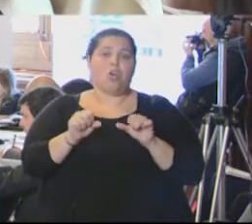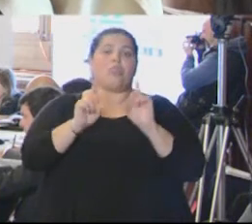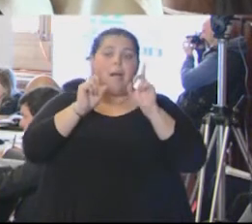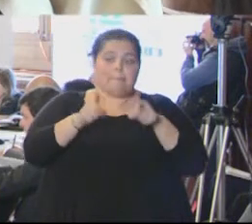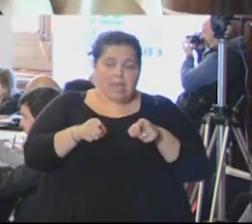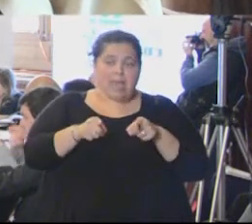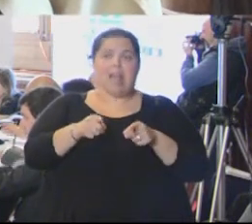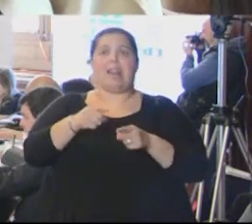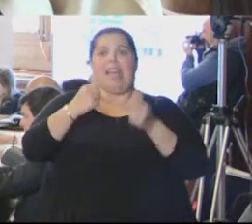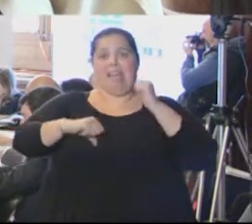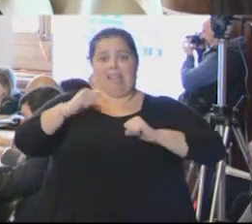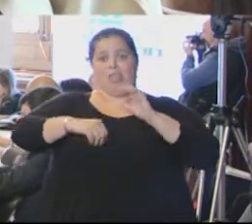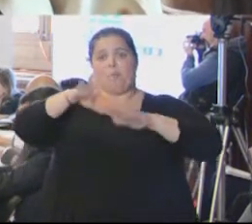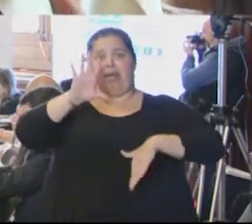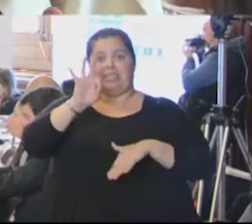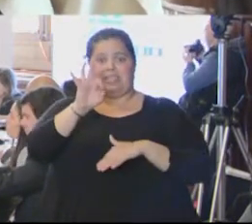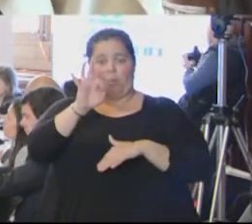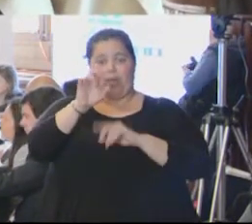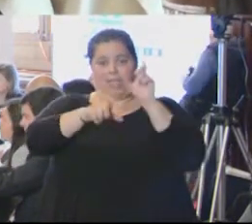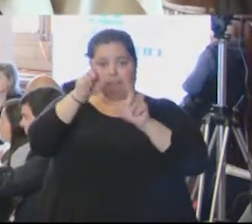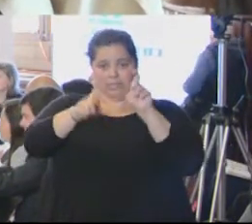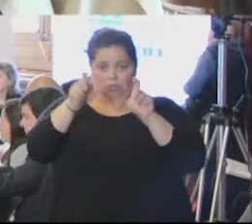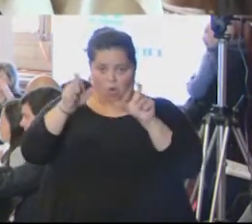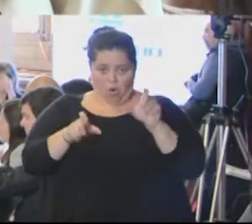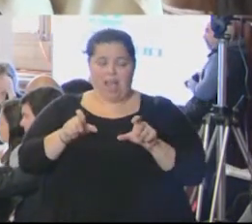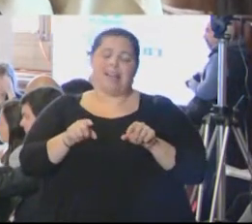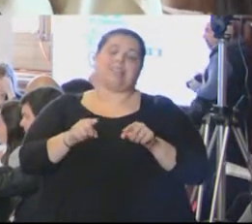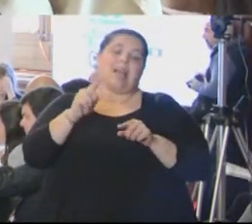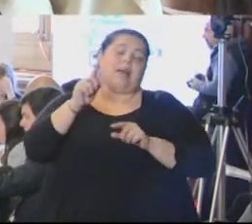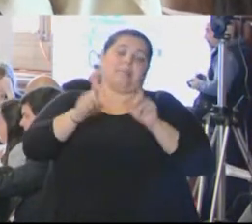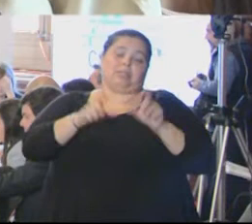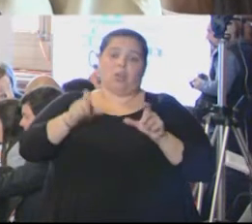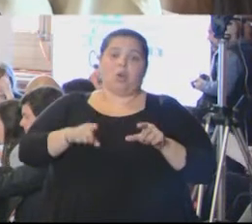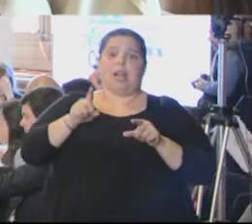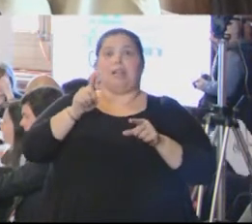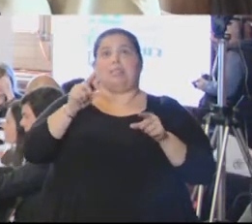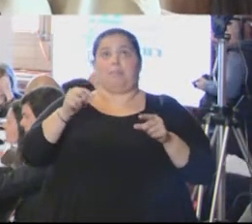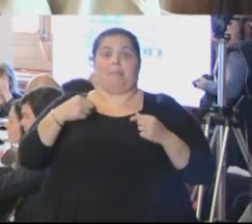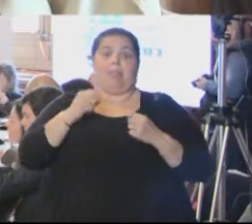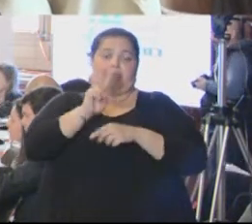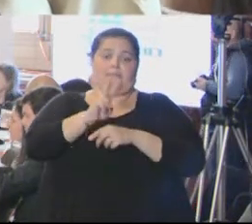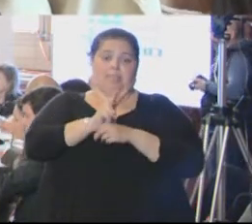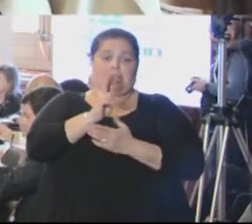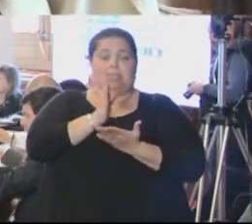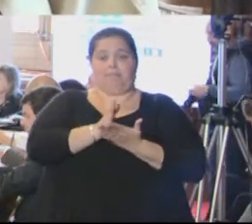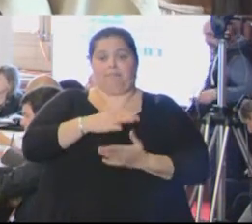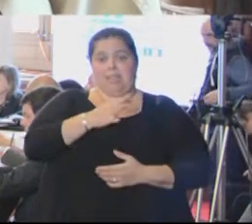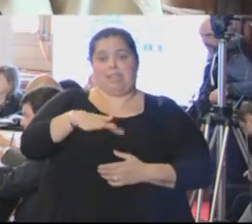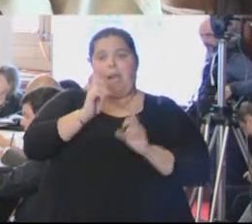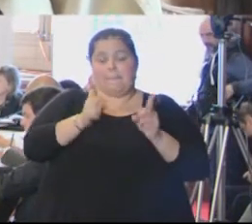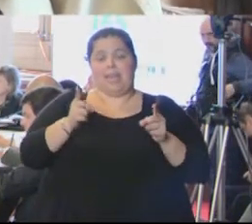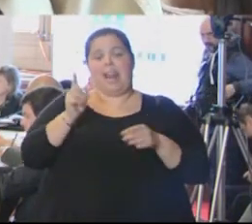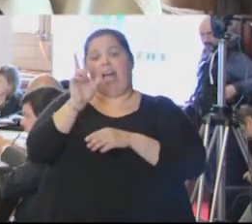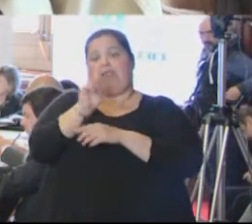más de 50 personas, en hechos que para las organizaciones sociales y para la misma Defensoría del Pueblo, el principal responsable es